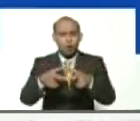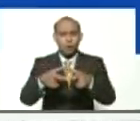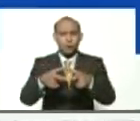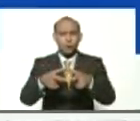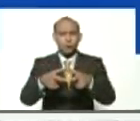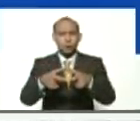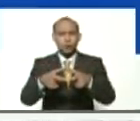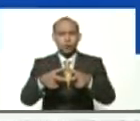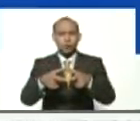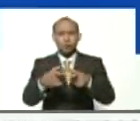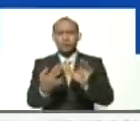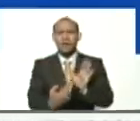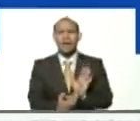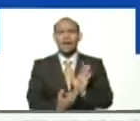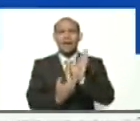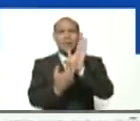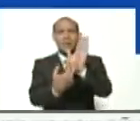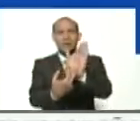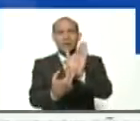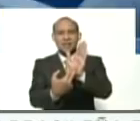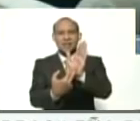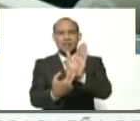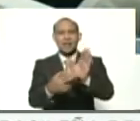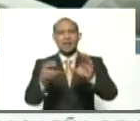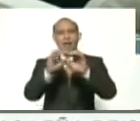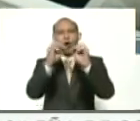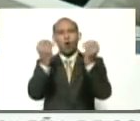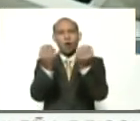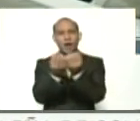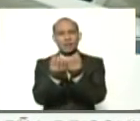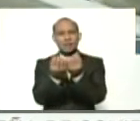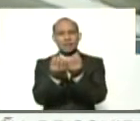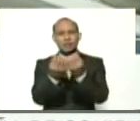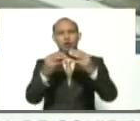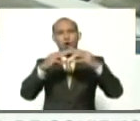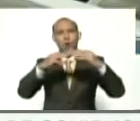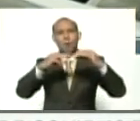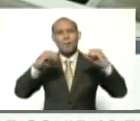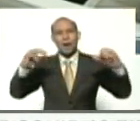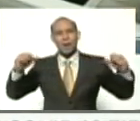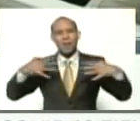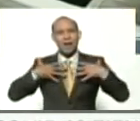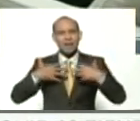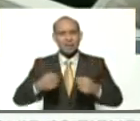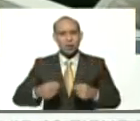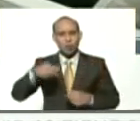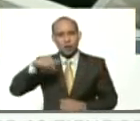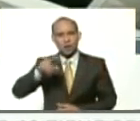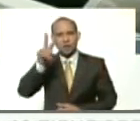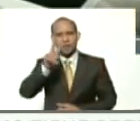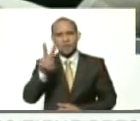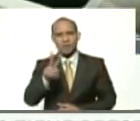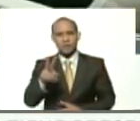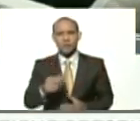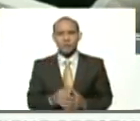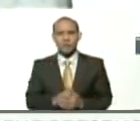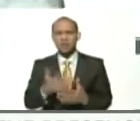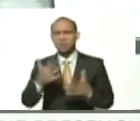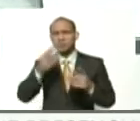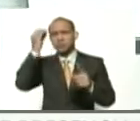con el representante de la organización panamericana de salud en nuestro país con qué objetivo